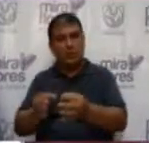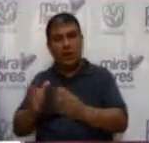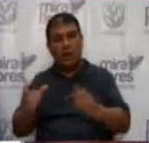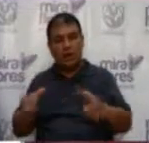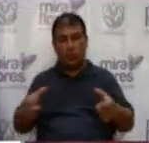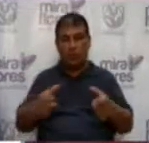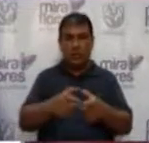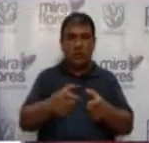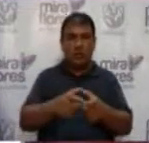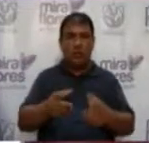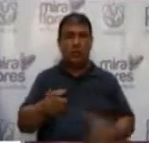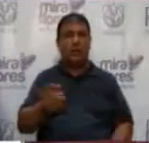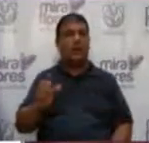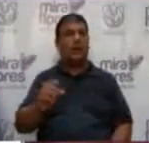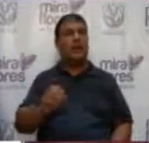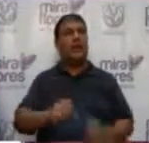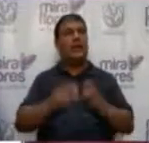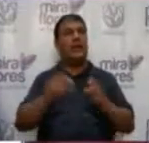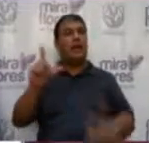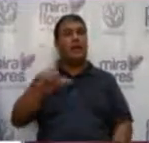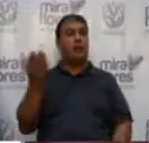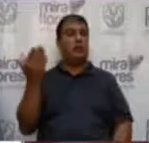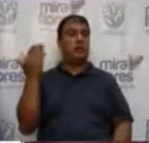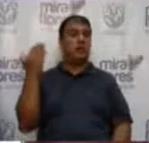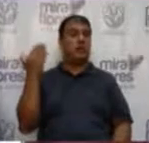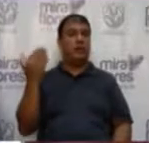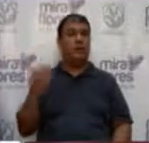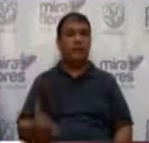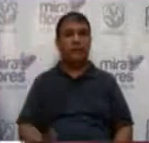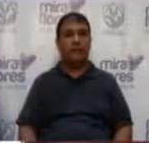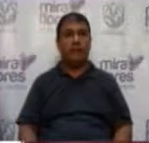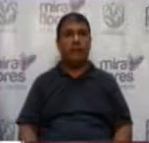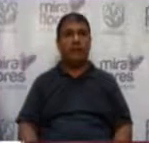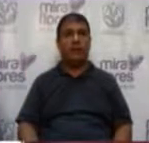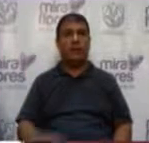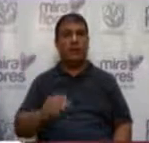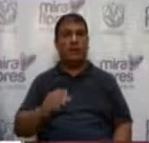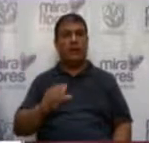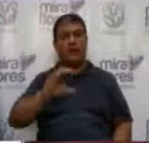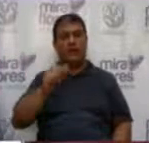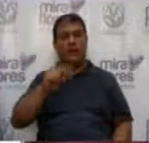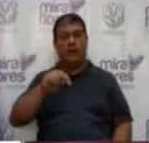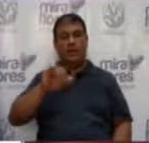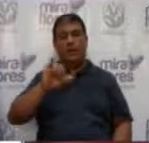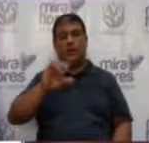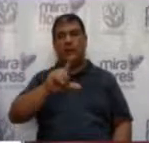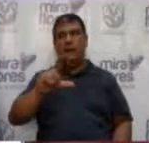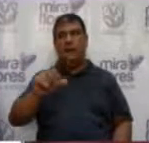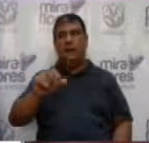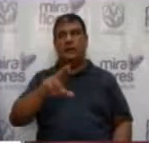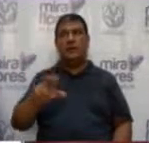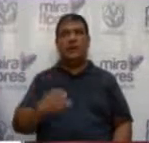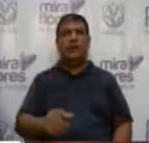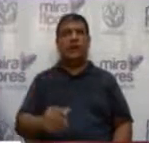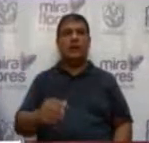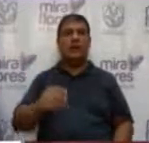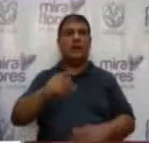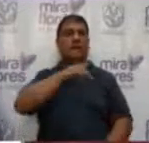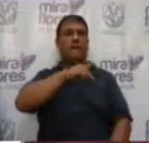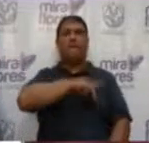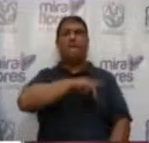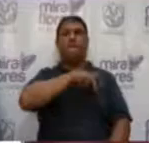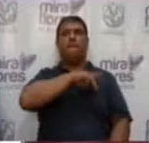Consejo. Estuvo el día lunes el canciller de Paraguay,